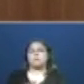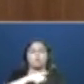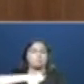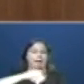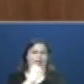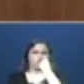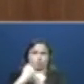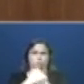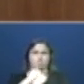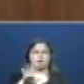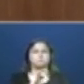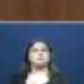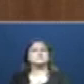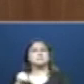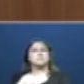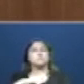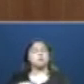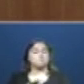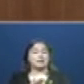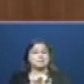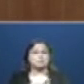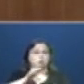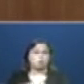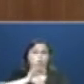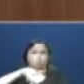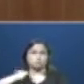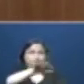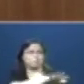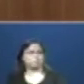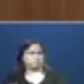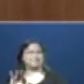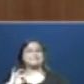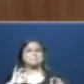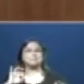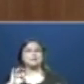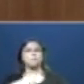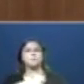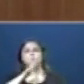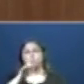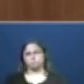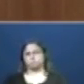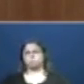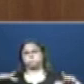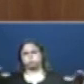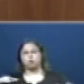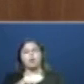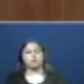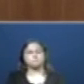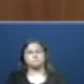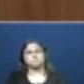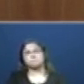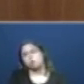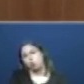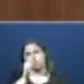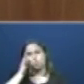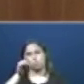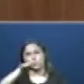económica y en el despliegue de los servicios de la junta en es territorio y singularmente en su amplio medio rural